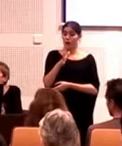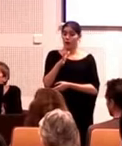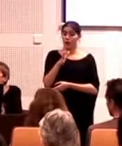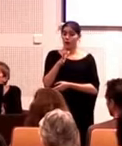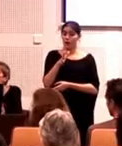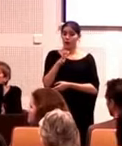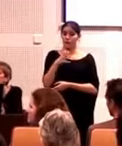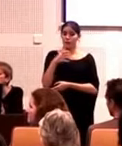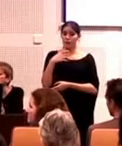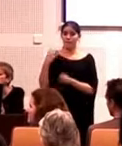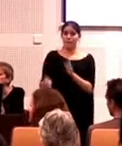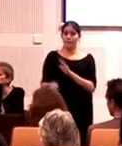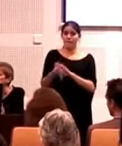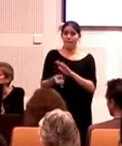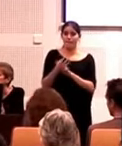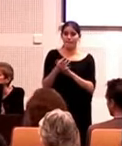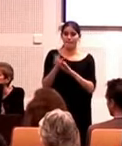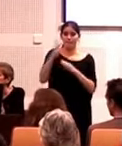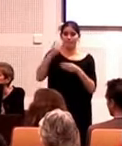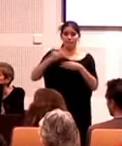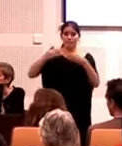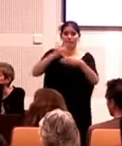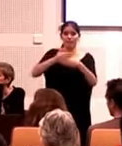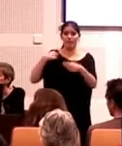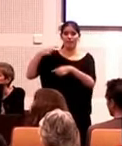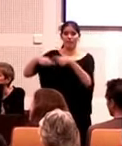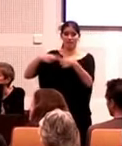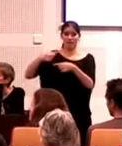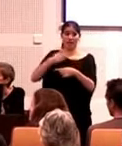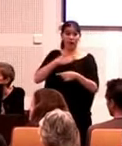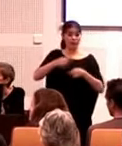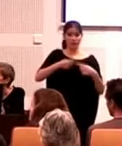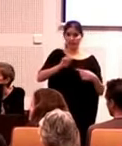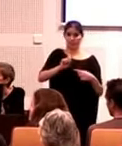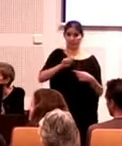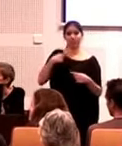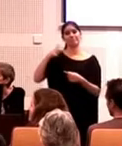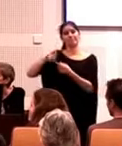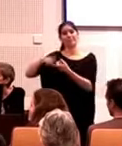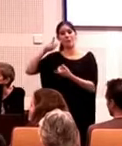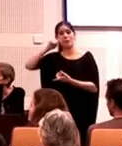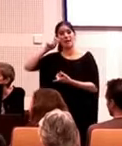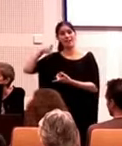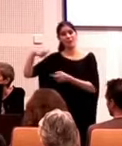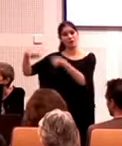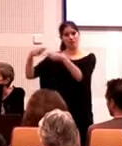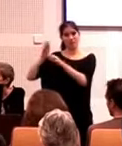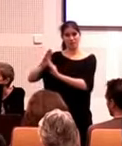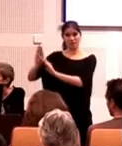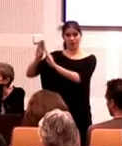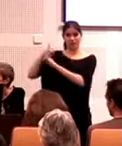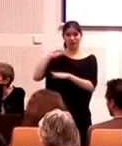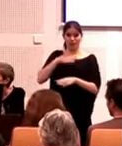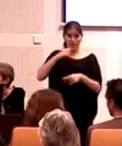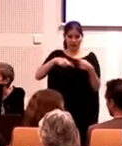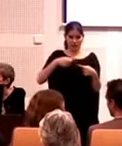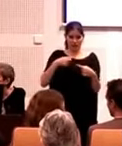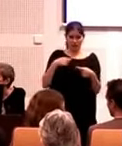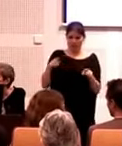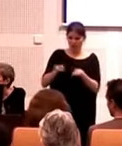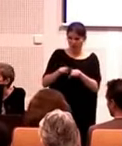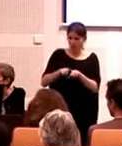encontré con el obstáculo de la familia. Ya no solo mi familia, que le parecía impensable que yo pudiese estar con una persona